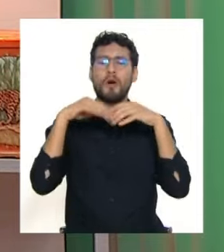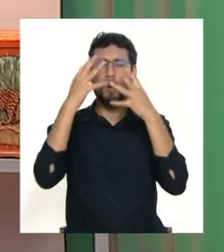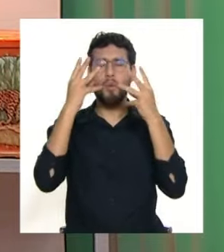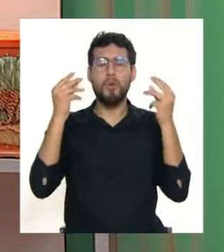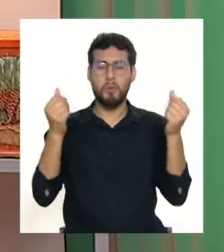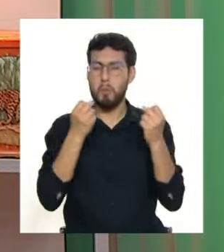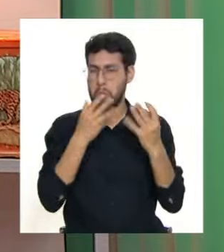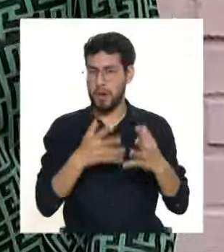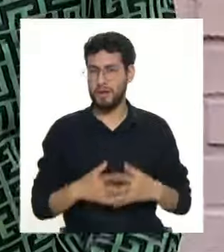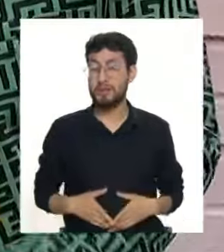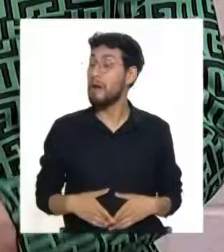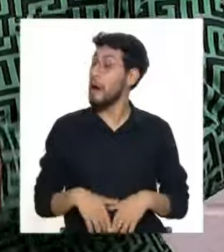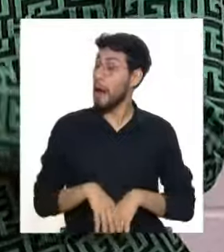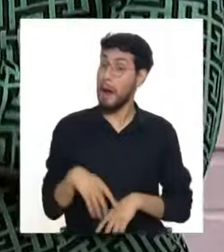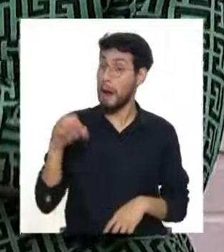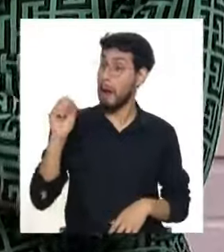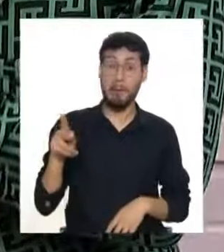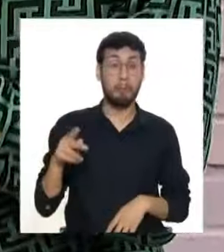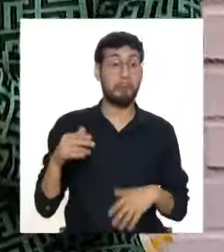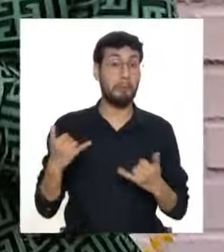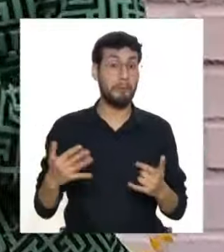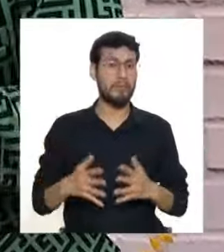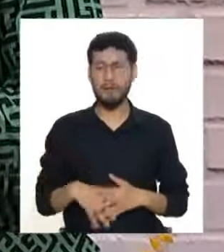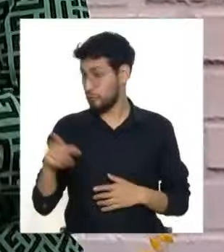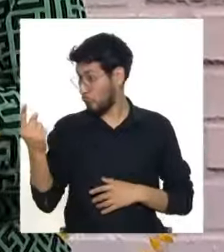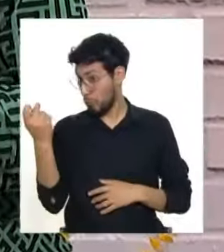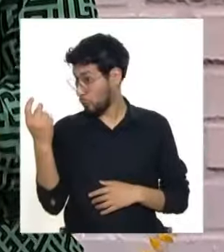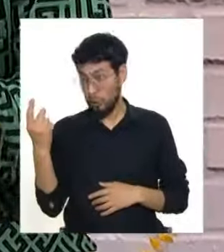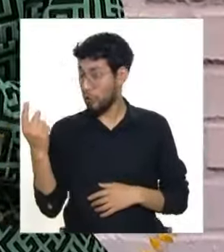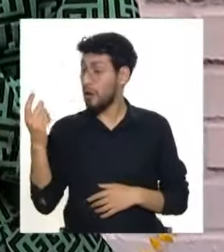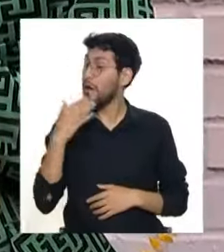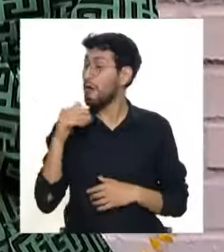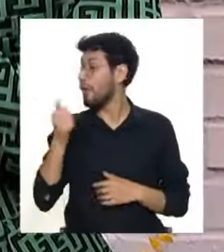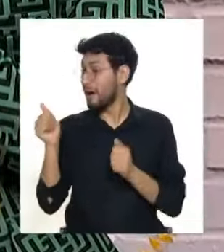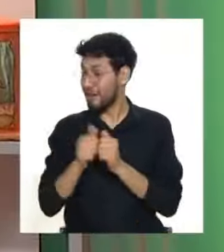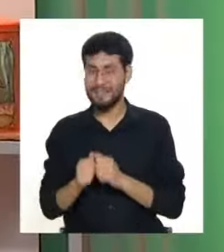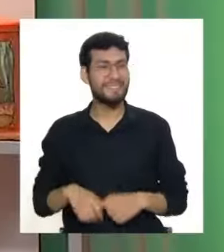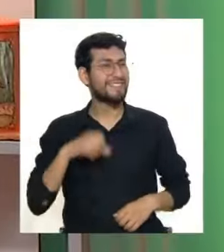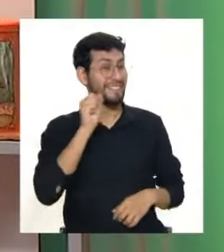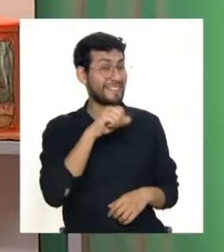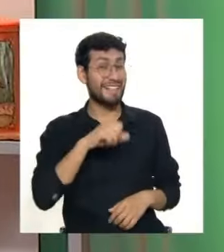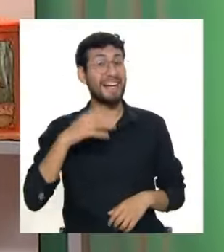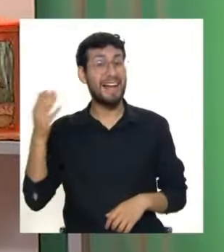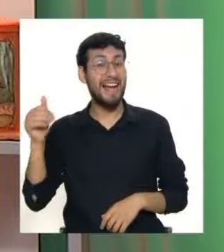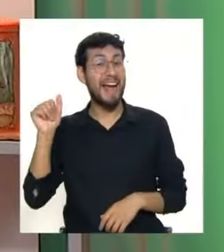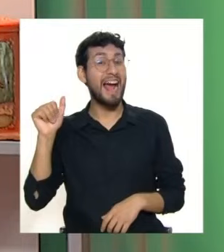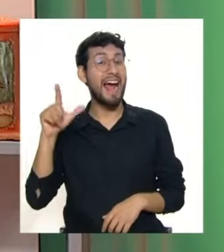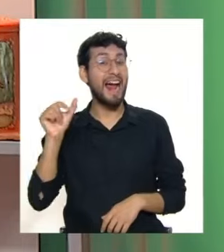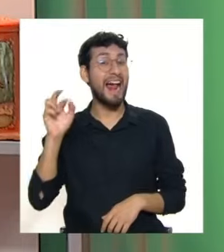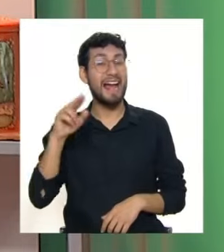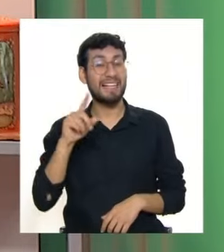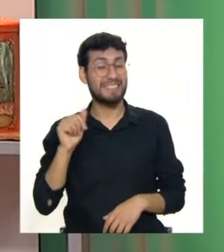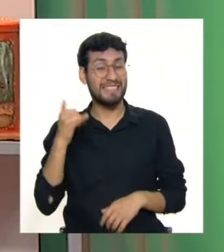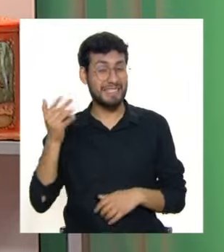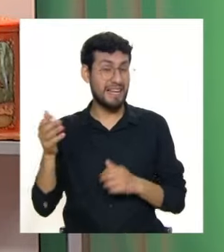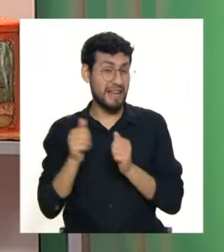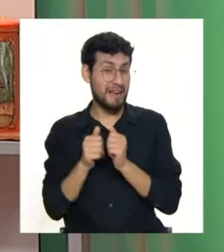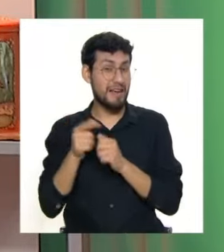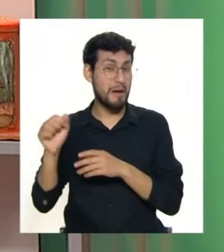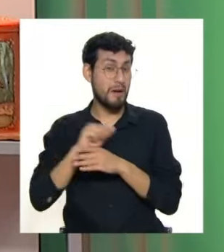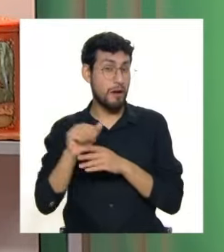bien. Ok, perfecto, Tali. Y no has venido solo hoy día, ¿verdad? No, he venido con Aranza, que Aranza me va a acompañar.